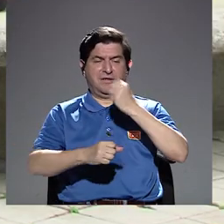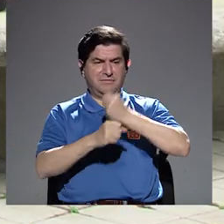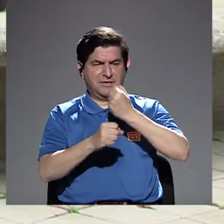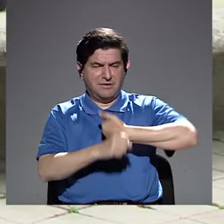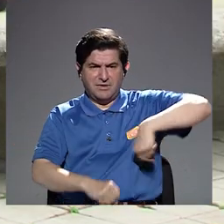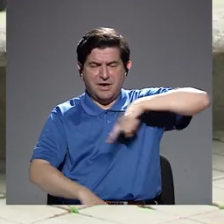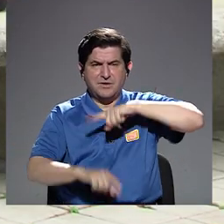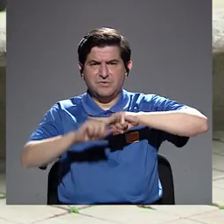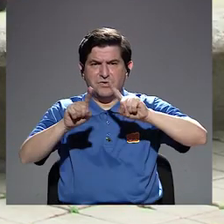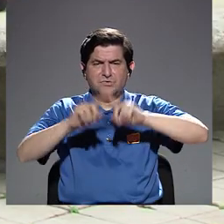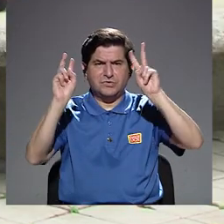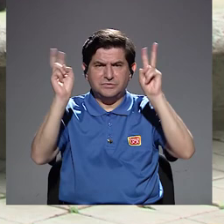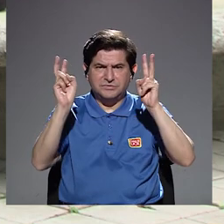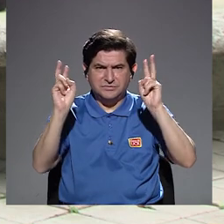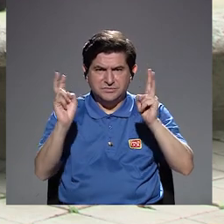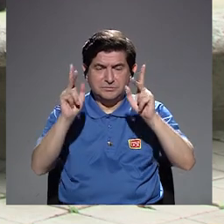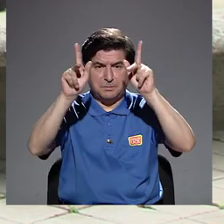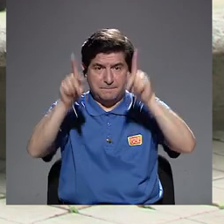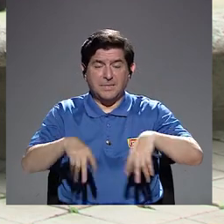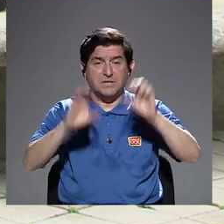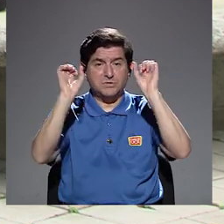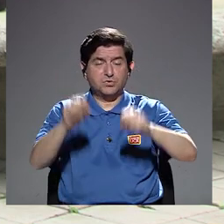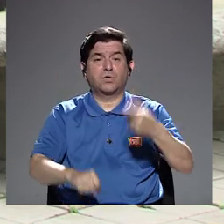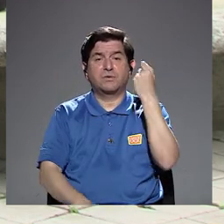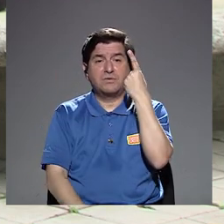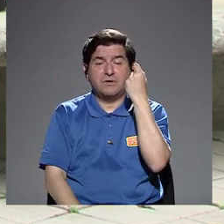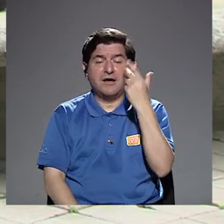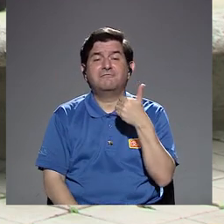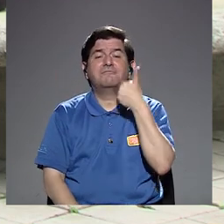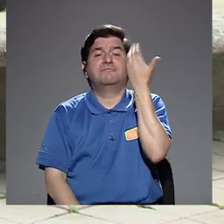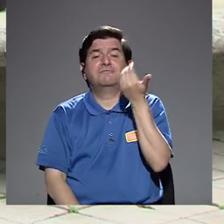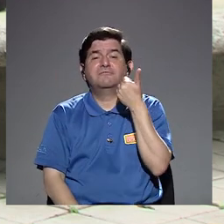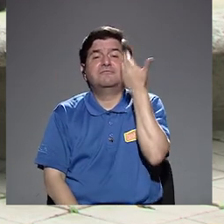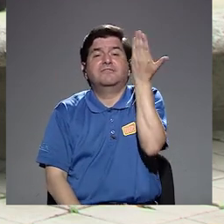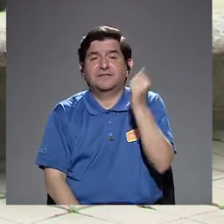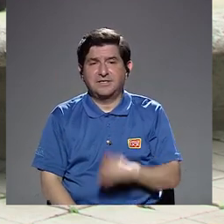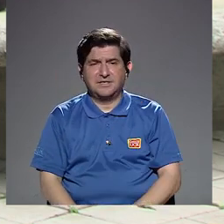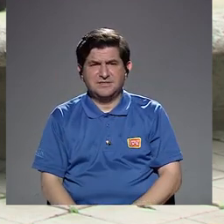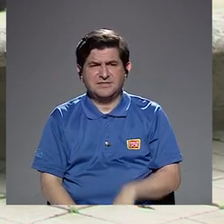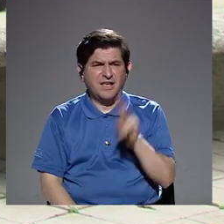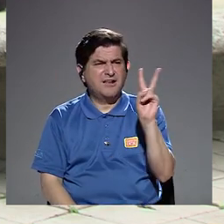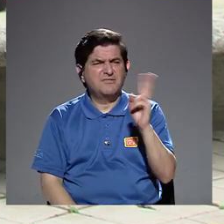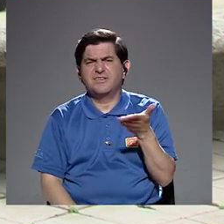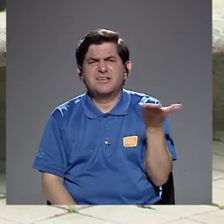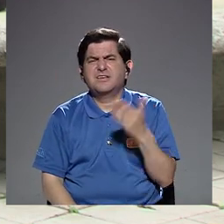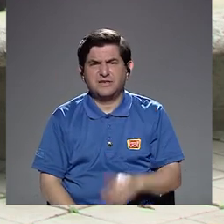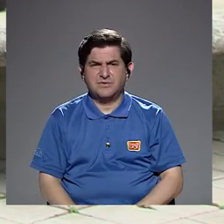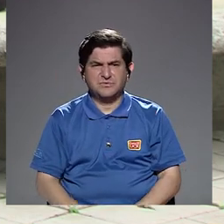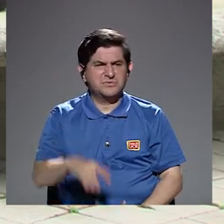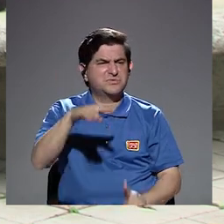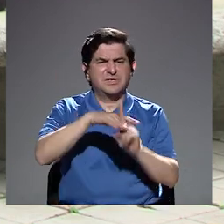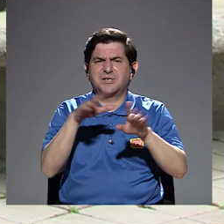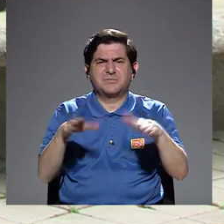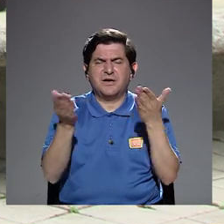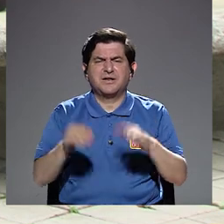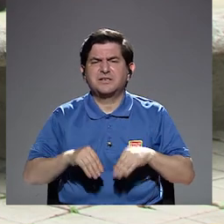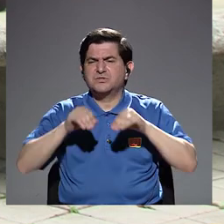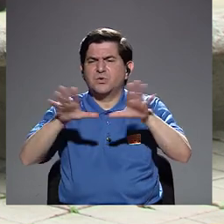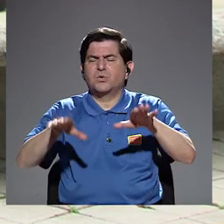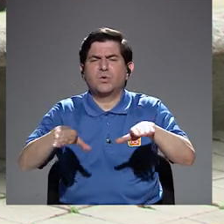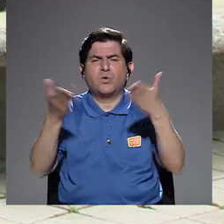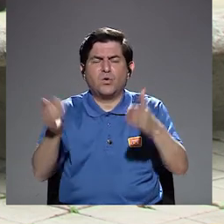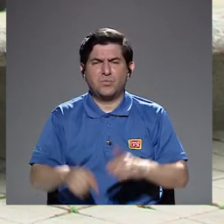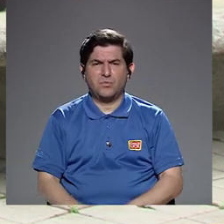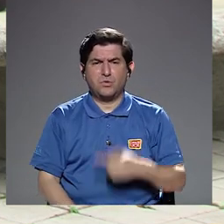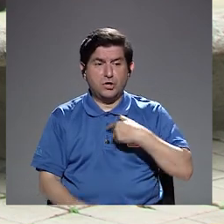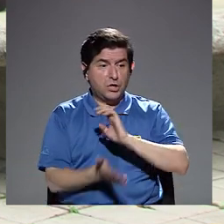y desarrollando temas que la persona pueda entender fácilmente qué es el virus, de dónde sale, cómo lo contagio,